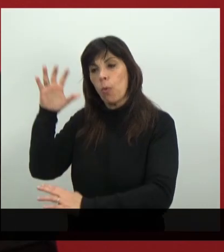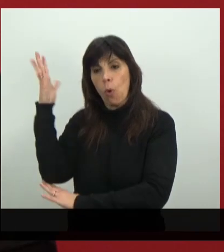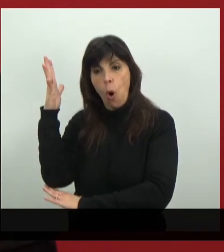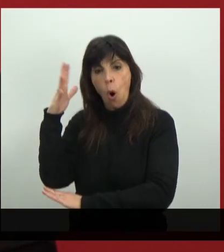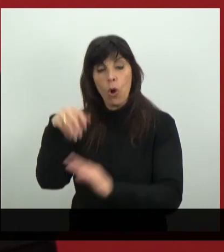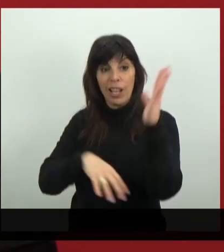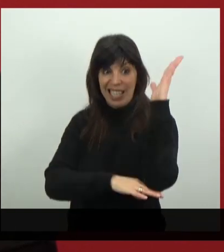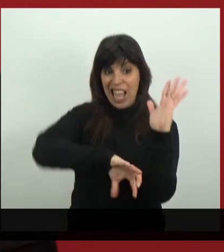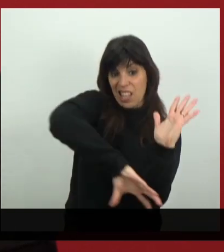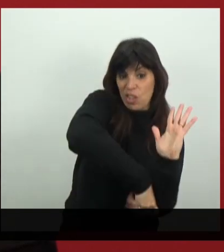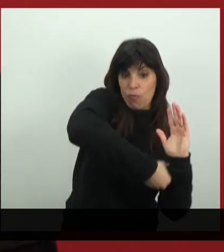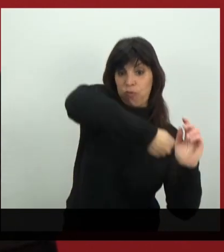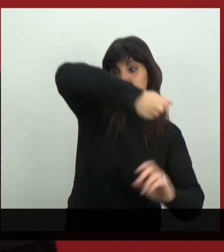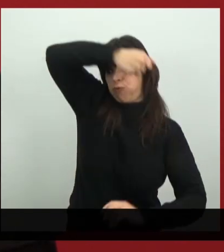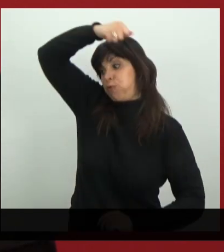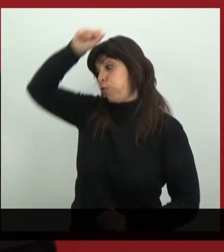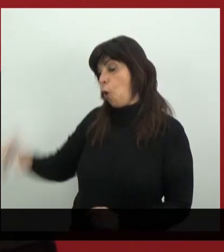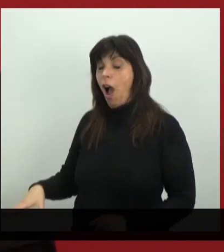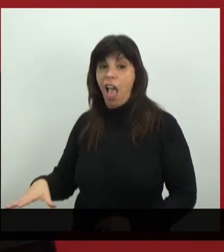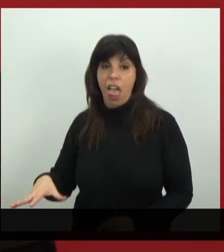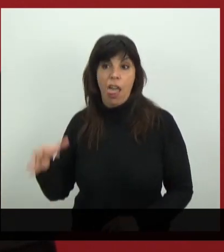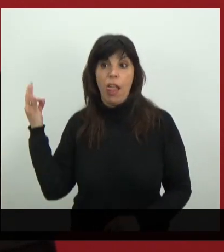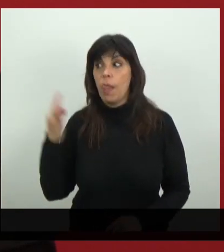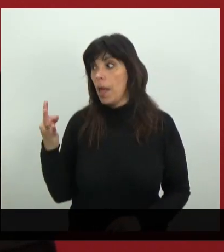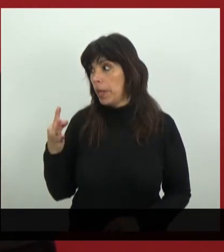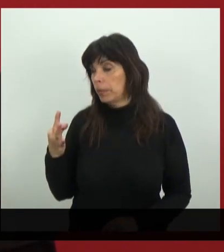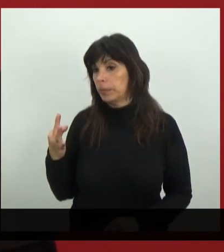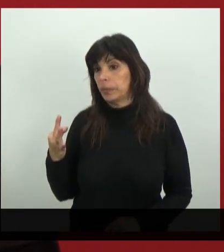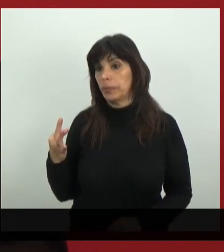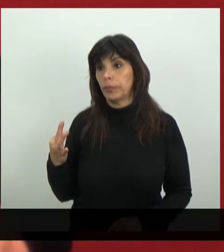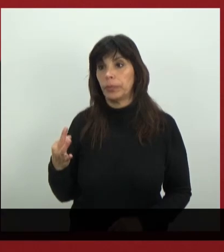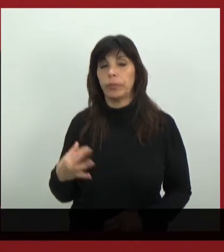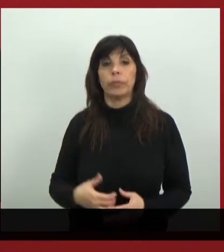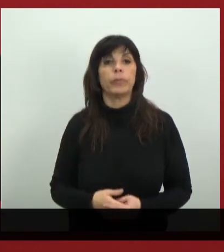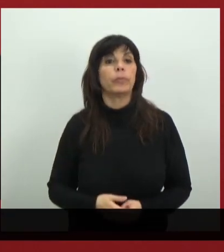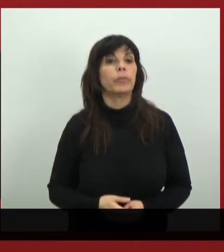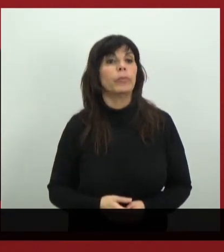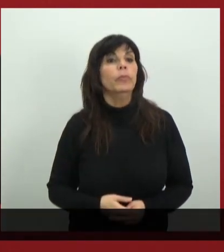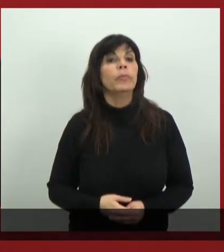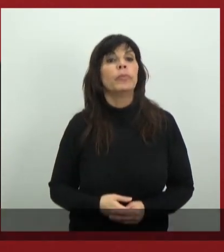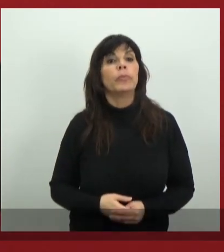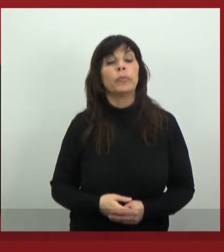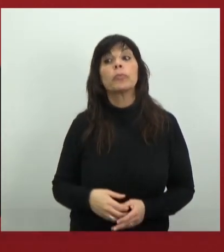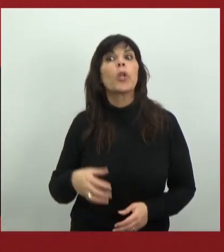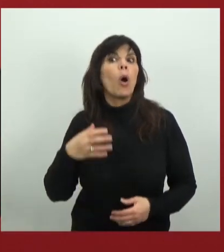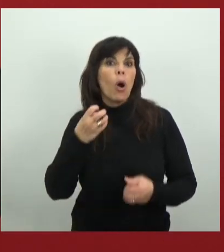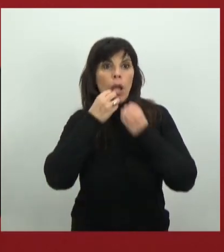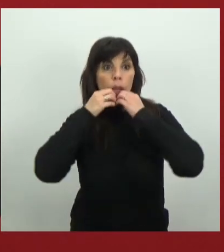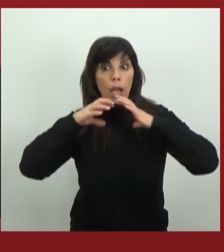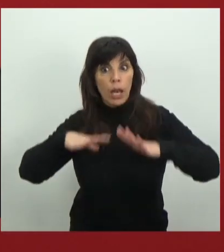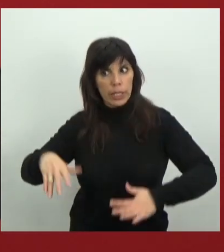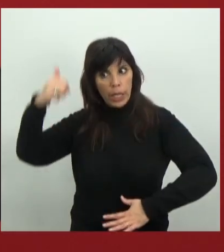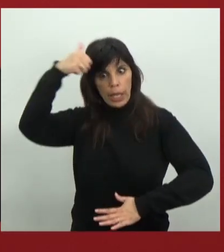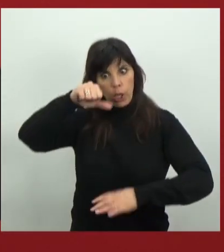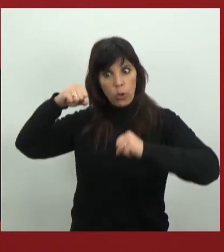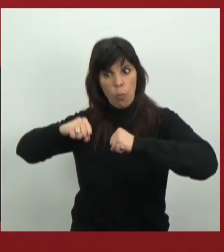decirle, desarráigate y plántate en el mar, en el mar donde los cerdos de los gadarenos cayeron, dice